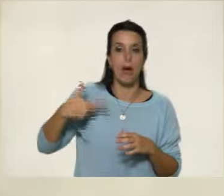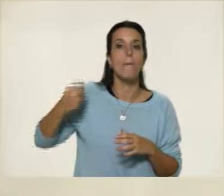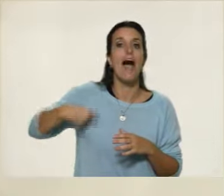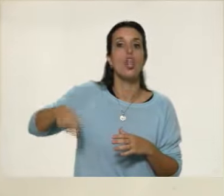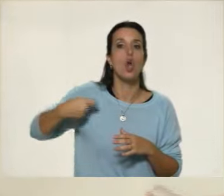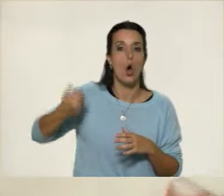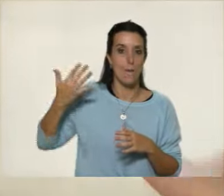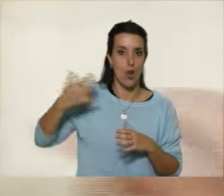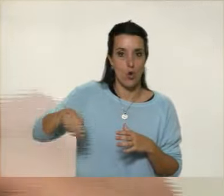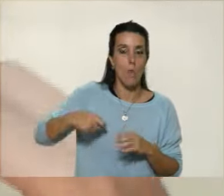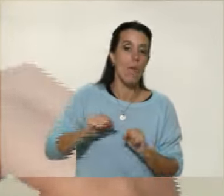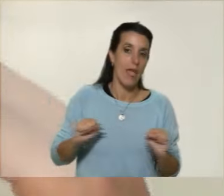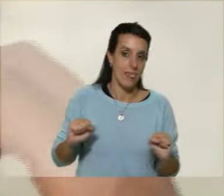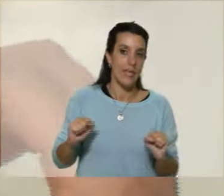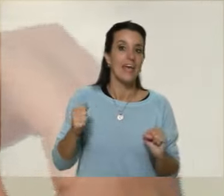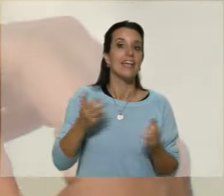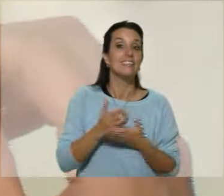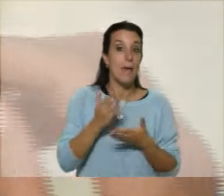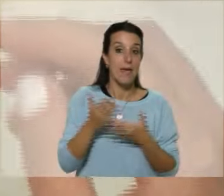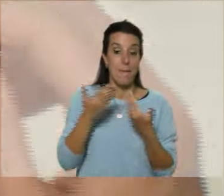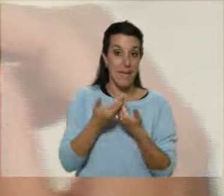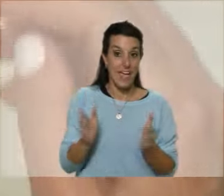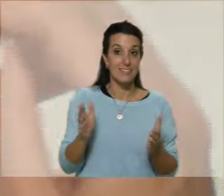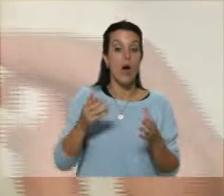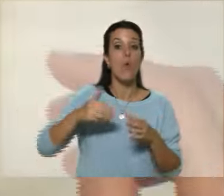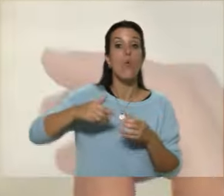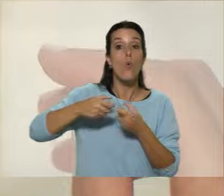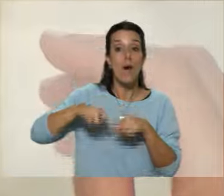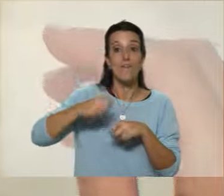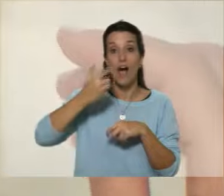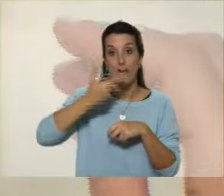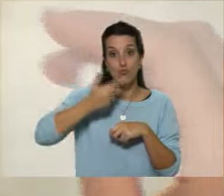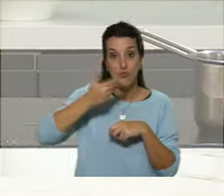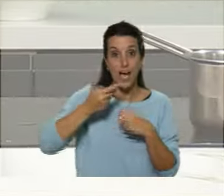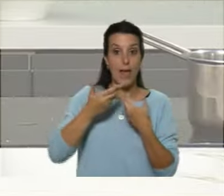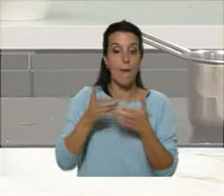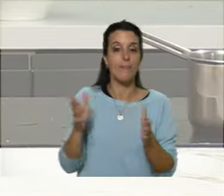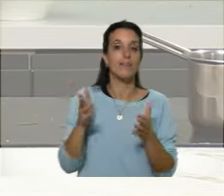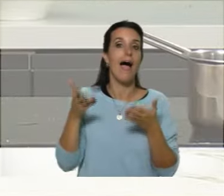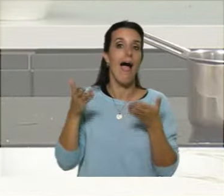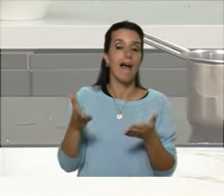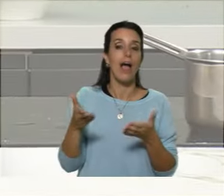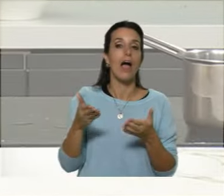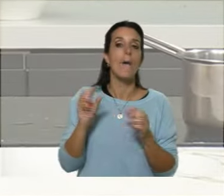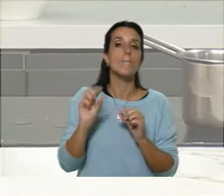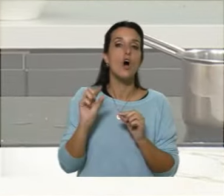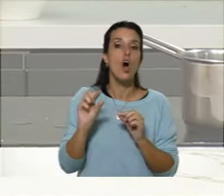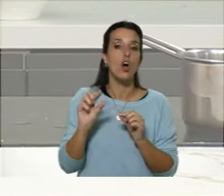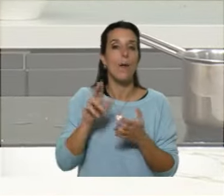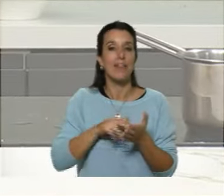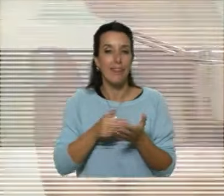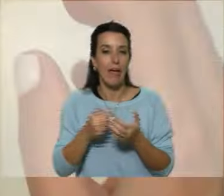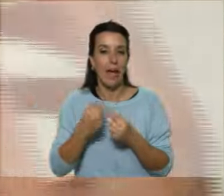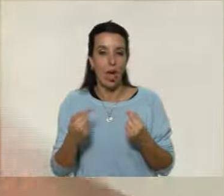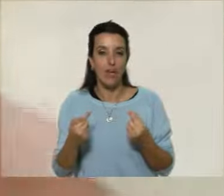bien. Bien. ¿Qué pasa? Siempre que vos partís con huevos y azúcar, y en este caso que no lleva mucha materia grasa, esto